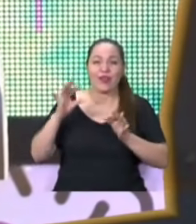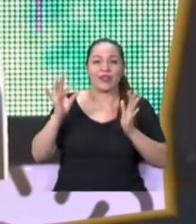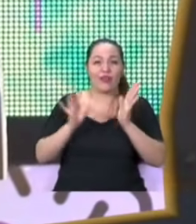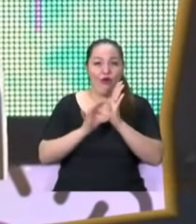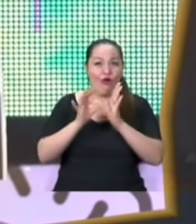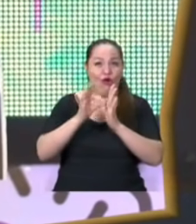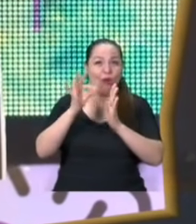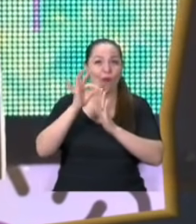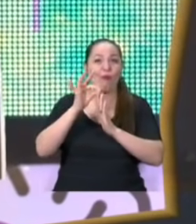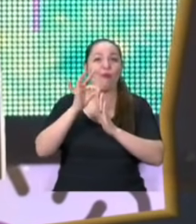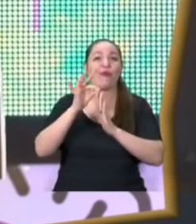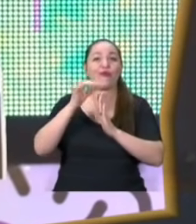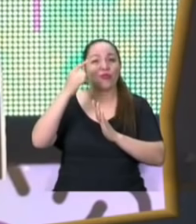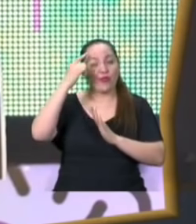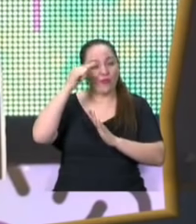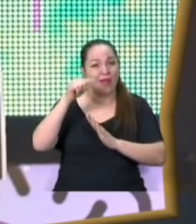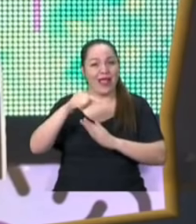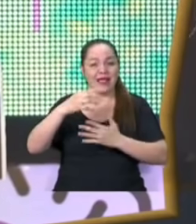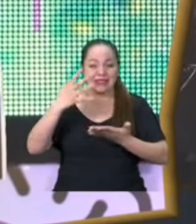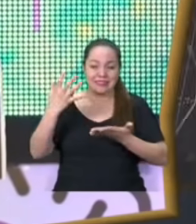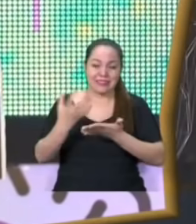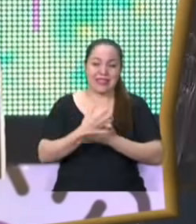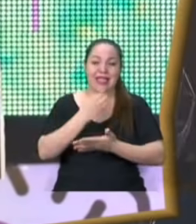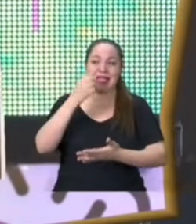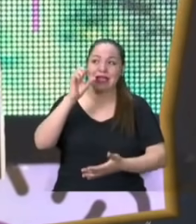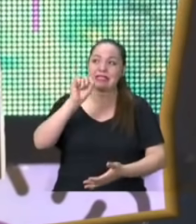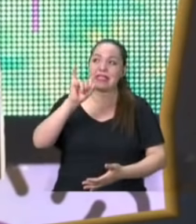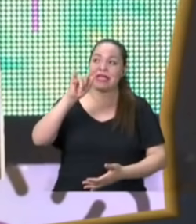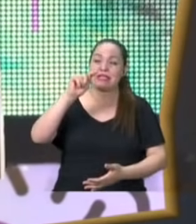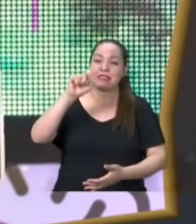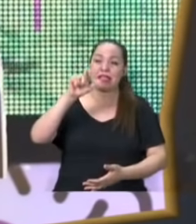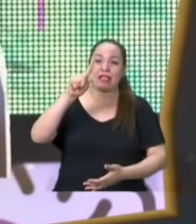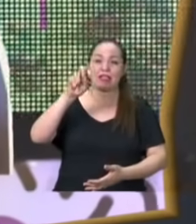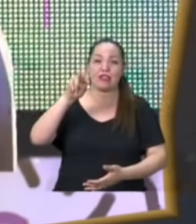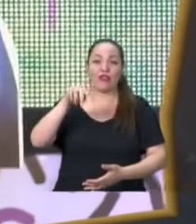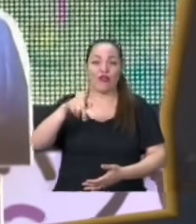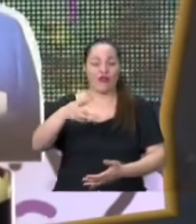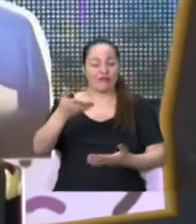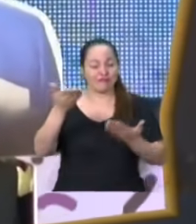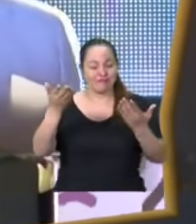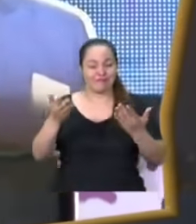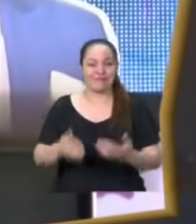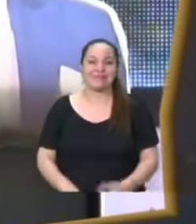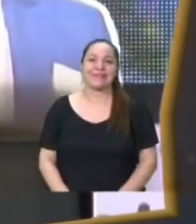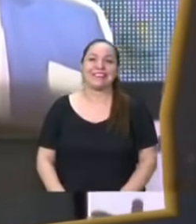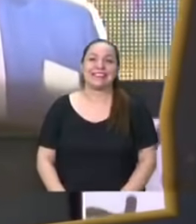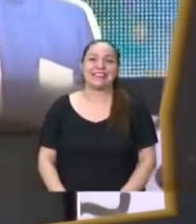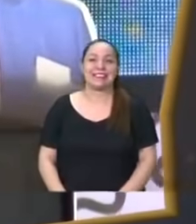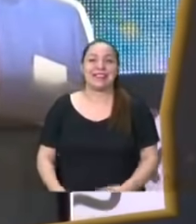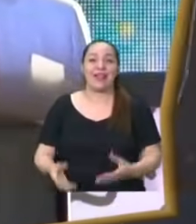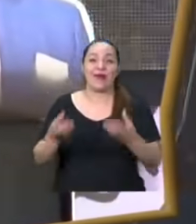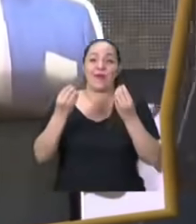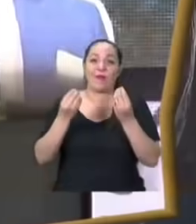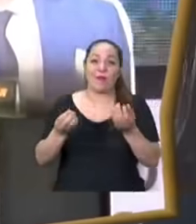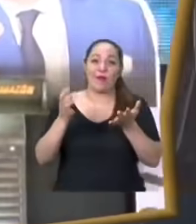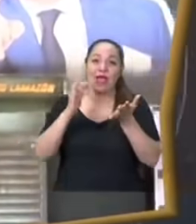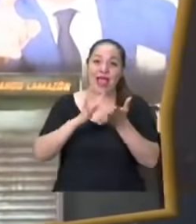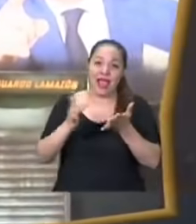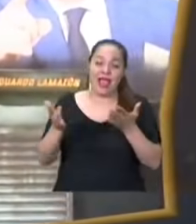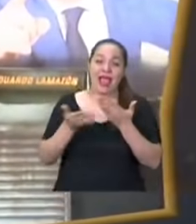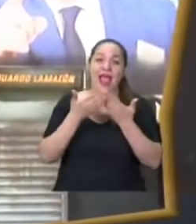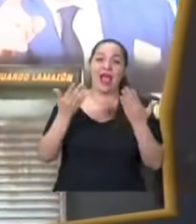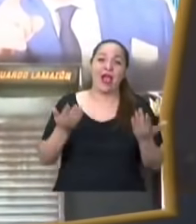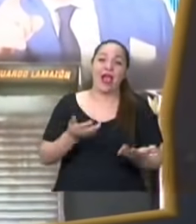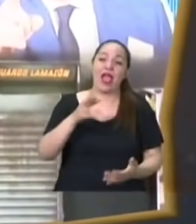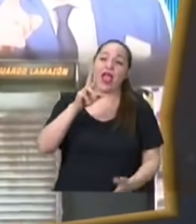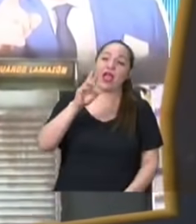para... ¡este Seisatlón, señor Chavana! Muchas gracias, Robert. Ahora sí estamos contigo después de